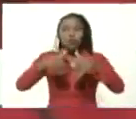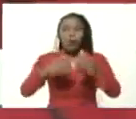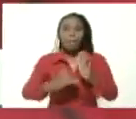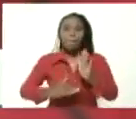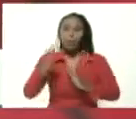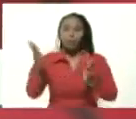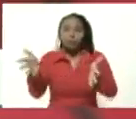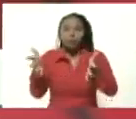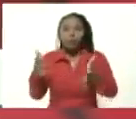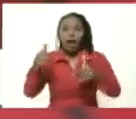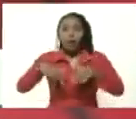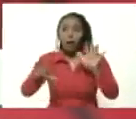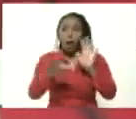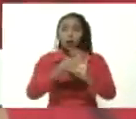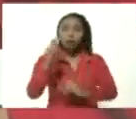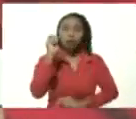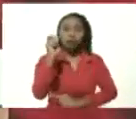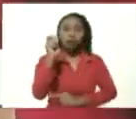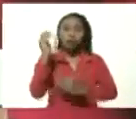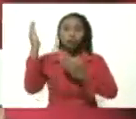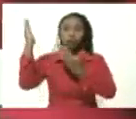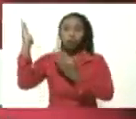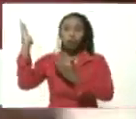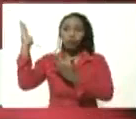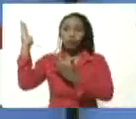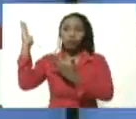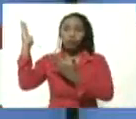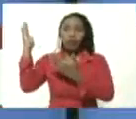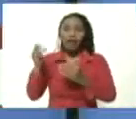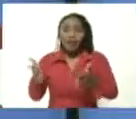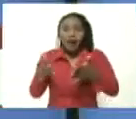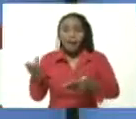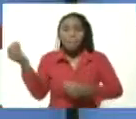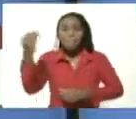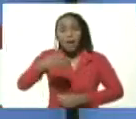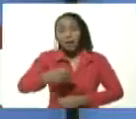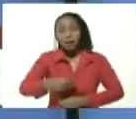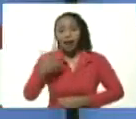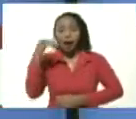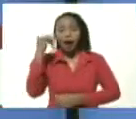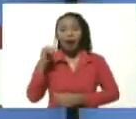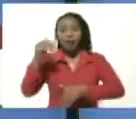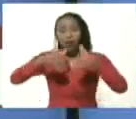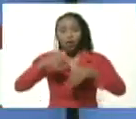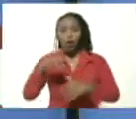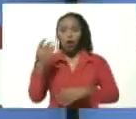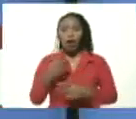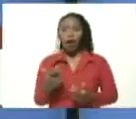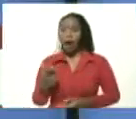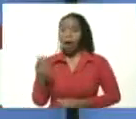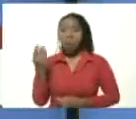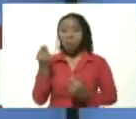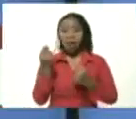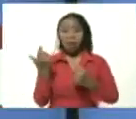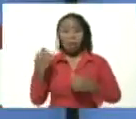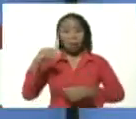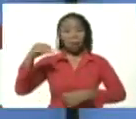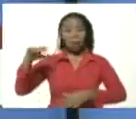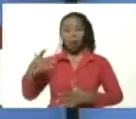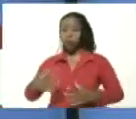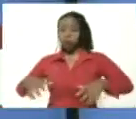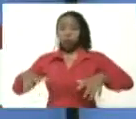constitución. Todos los cargos son así. Gana el que tenga más votos, no el que tenga más plata. Porque si así fuese, imagínate